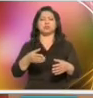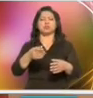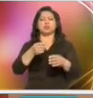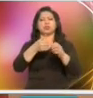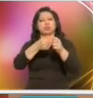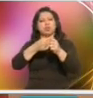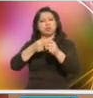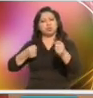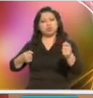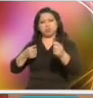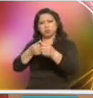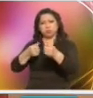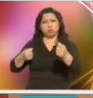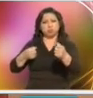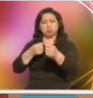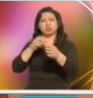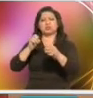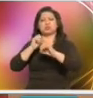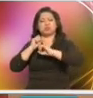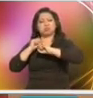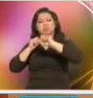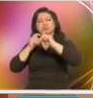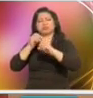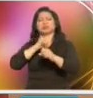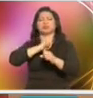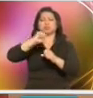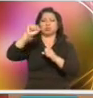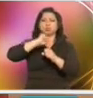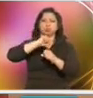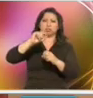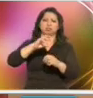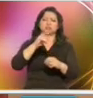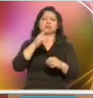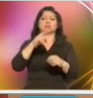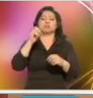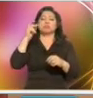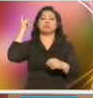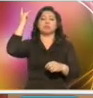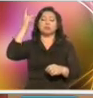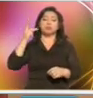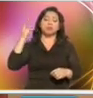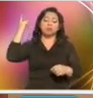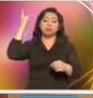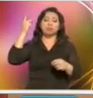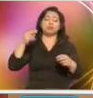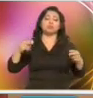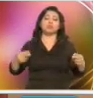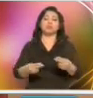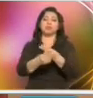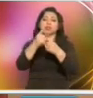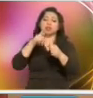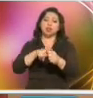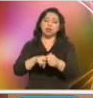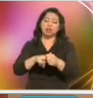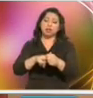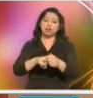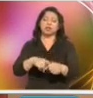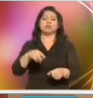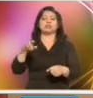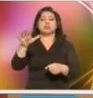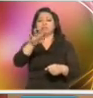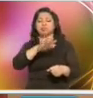se llame de escena trágica, porque fueron 10 días de combates, cañoneando el Palacio Nacional. Ok. Entonces, toda esta parte